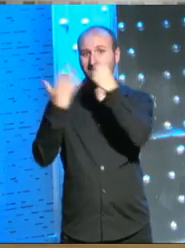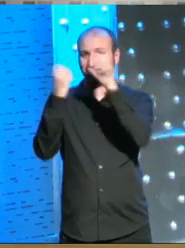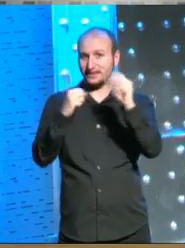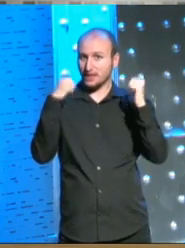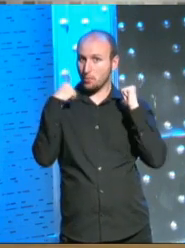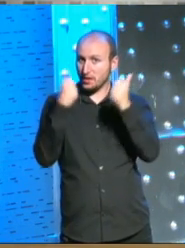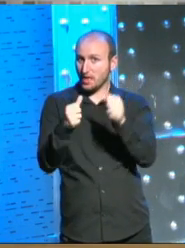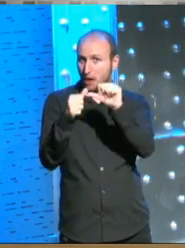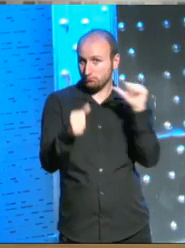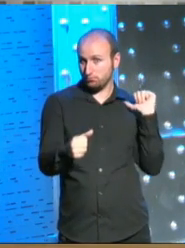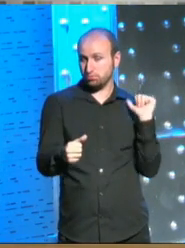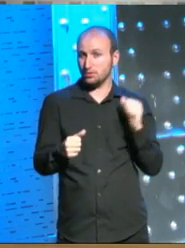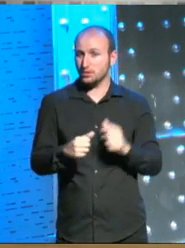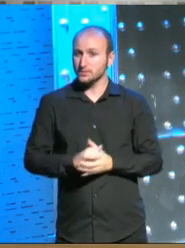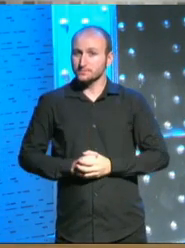de televisión, ¿no?